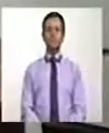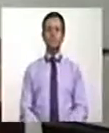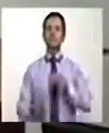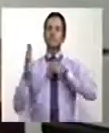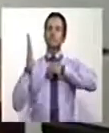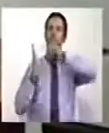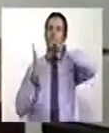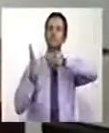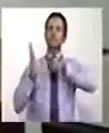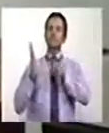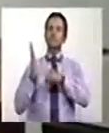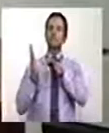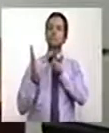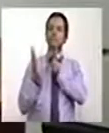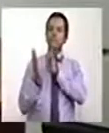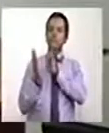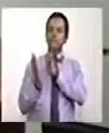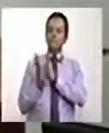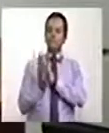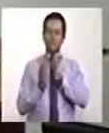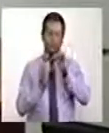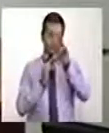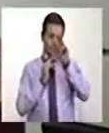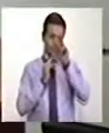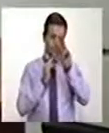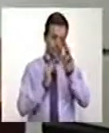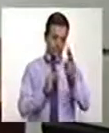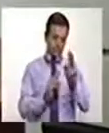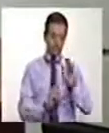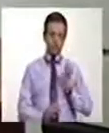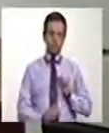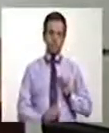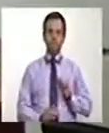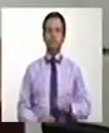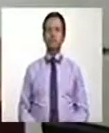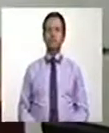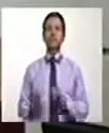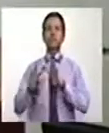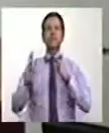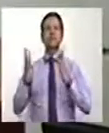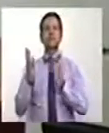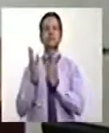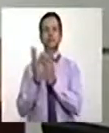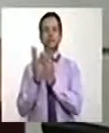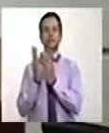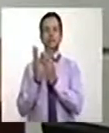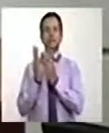Lectura de la moción de duelo. Senado de la República, resolución número